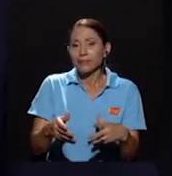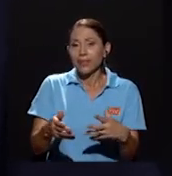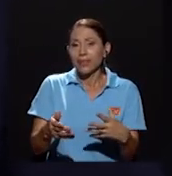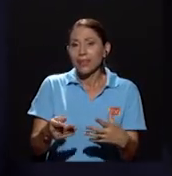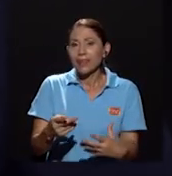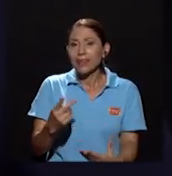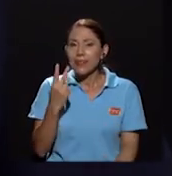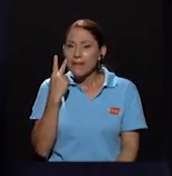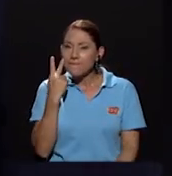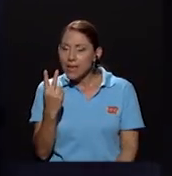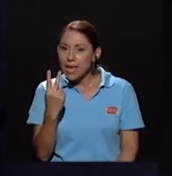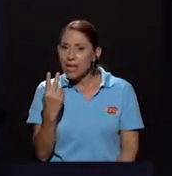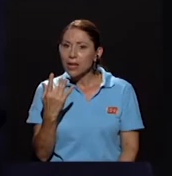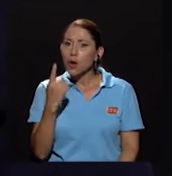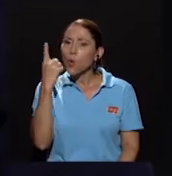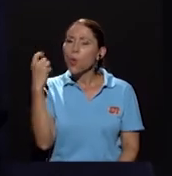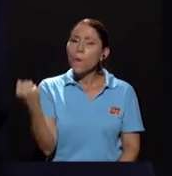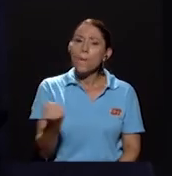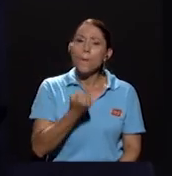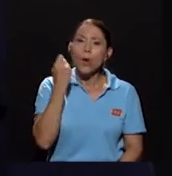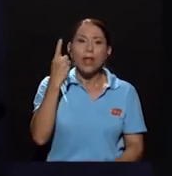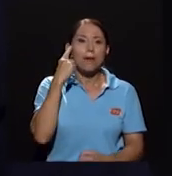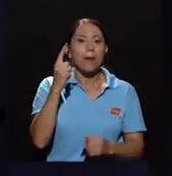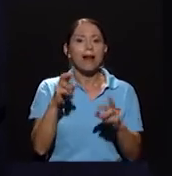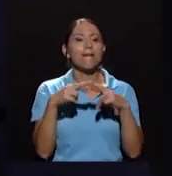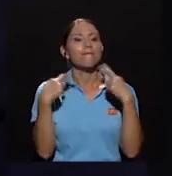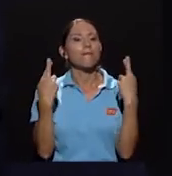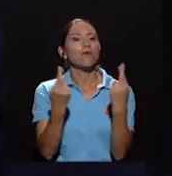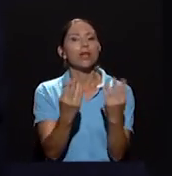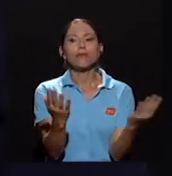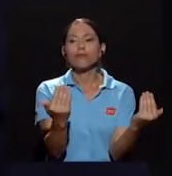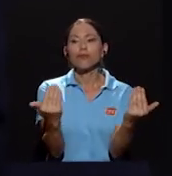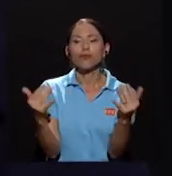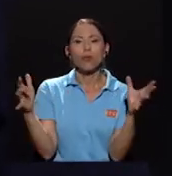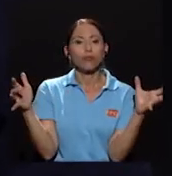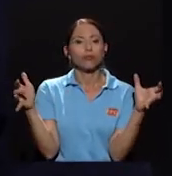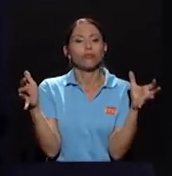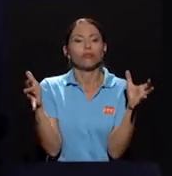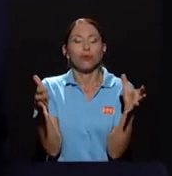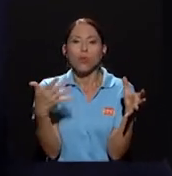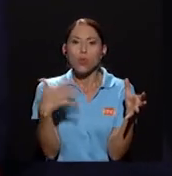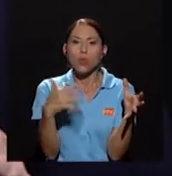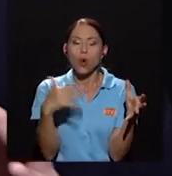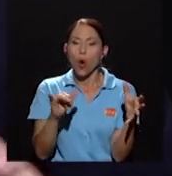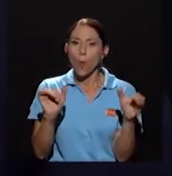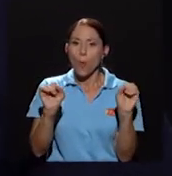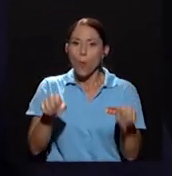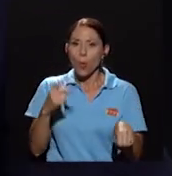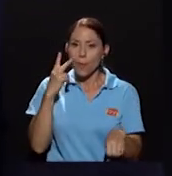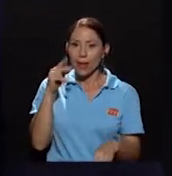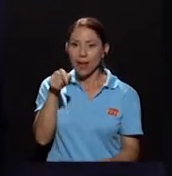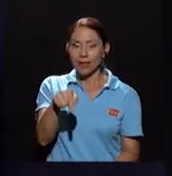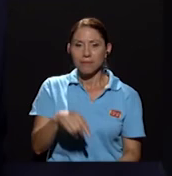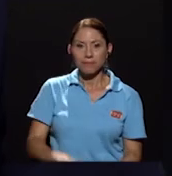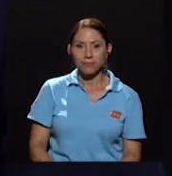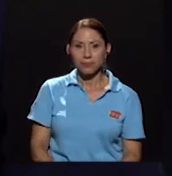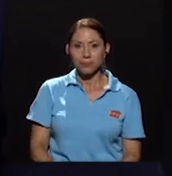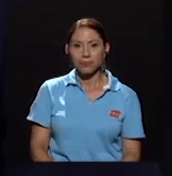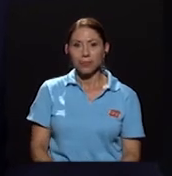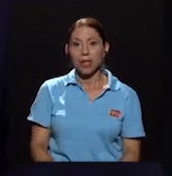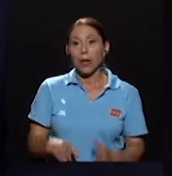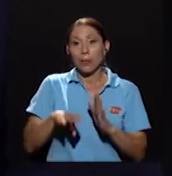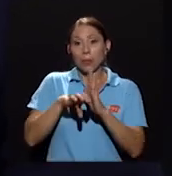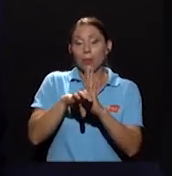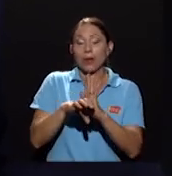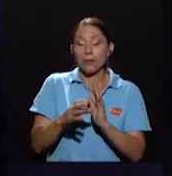un poder de convocatoria tan alto como el que pude apreciar ahí si no era el ministro que